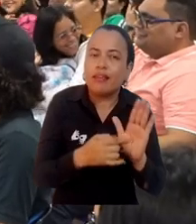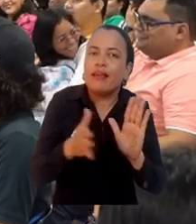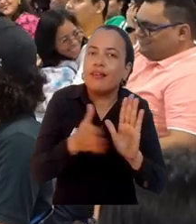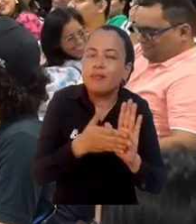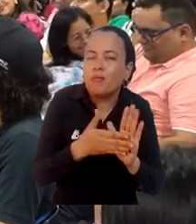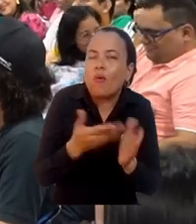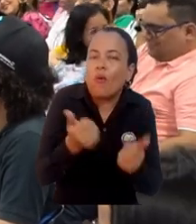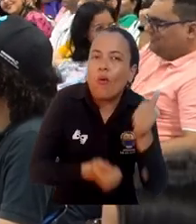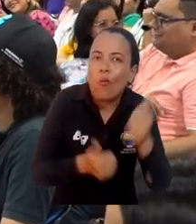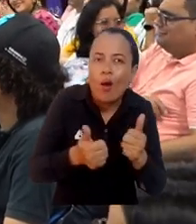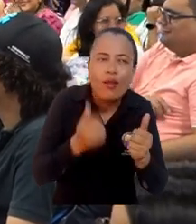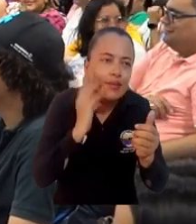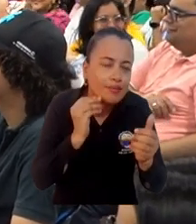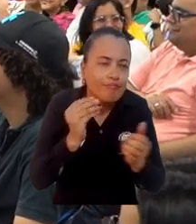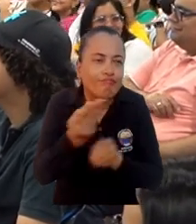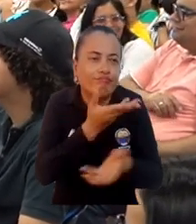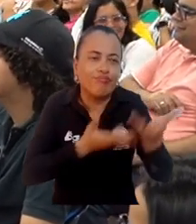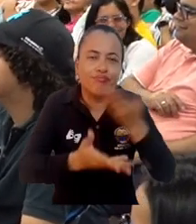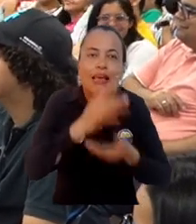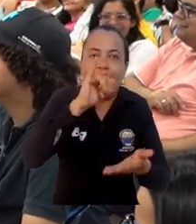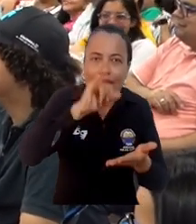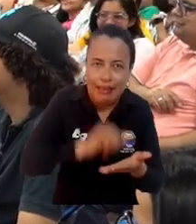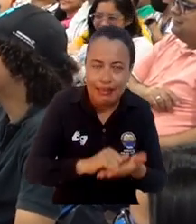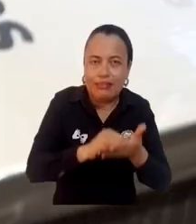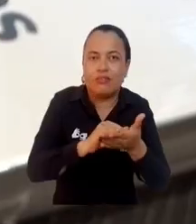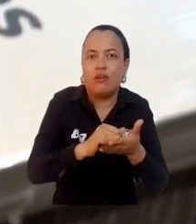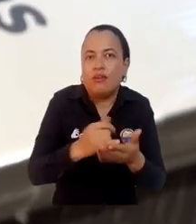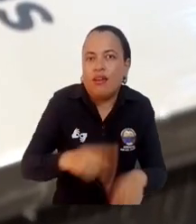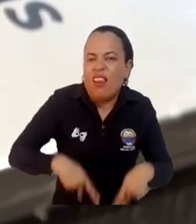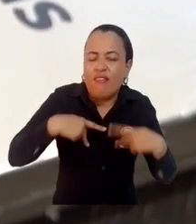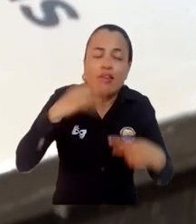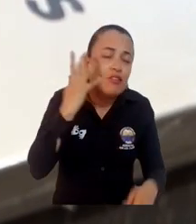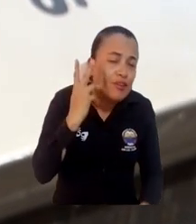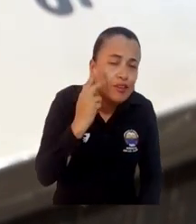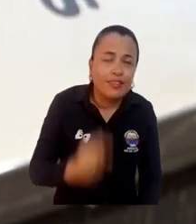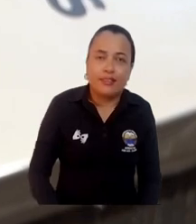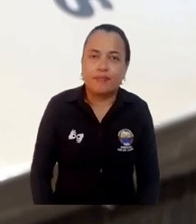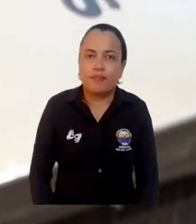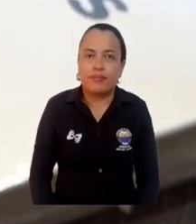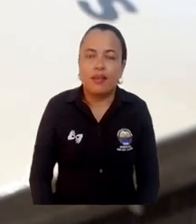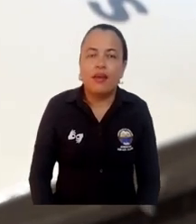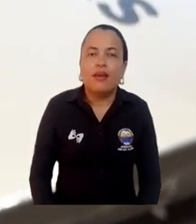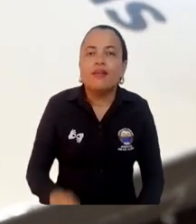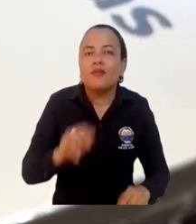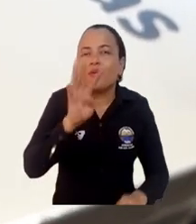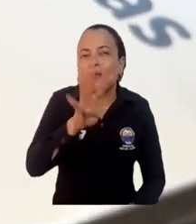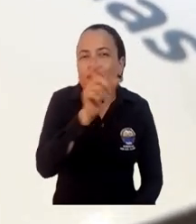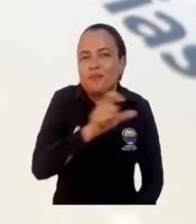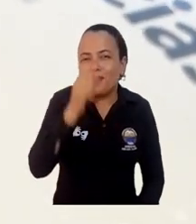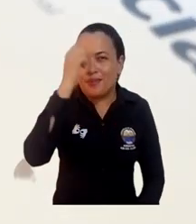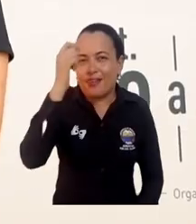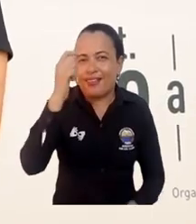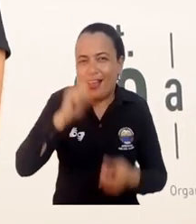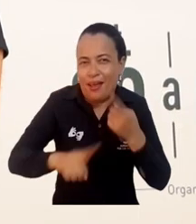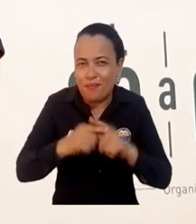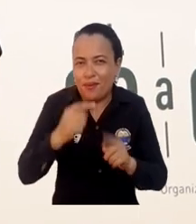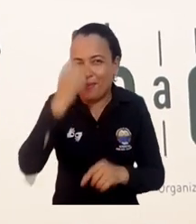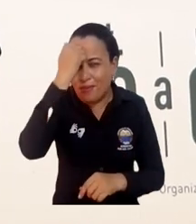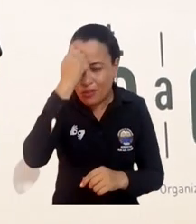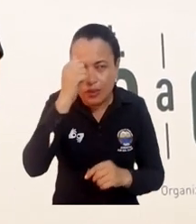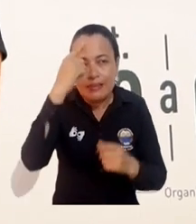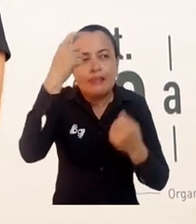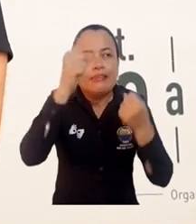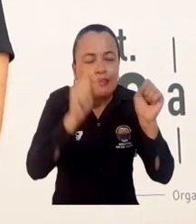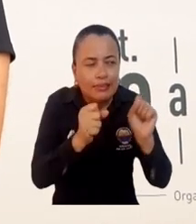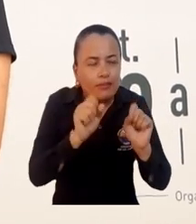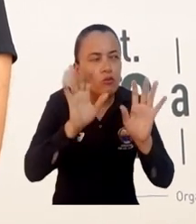están referenciadas a, digamos, lo experiencial que puede tener uno en la vida cotidiana. Empezó siendo una charla entre cuatro